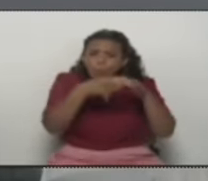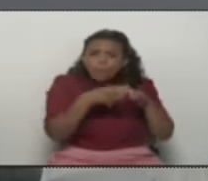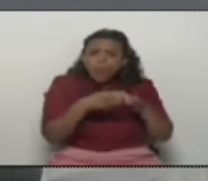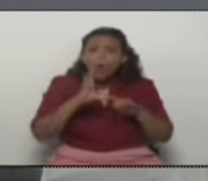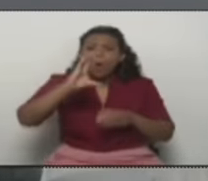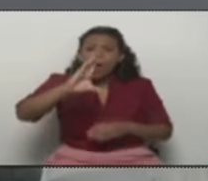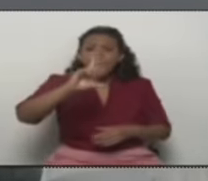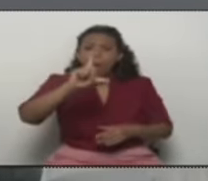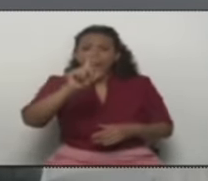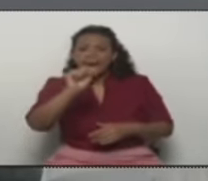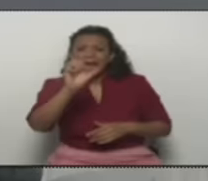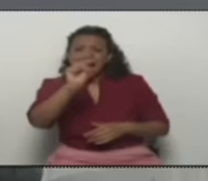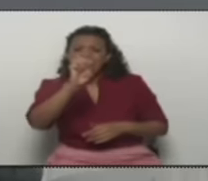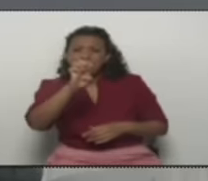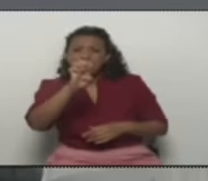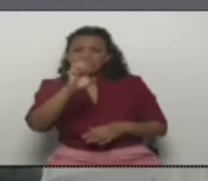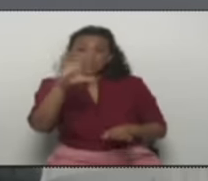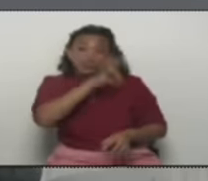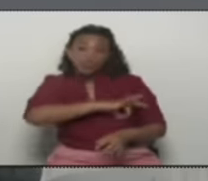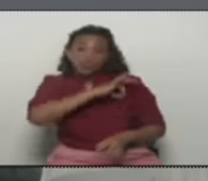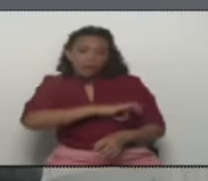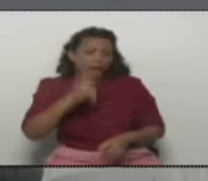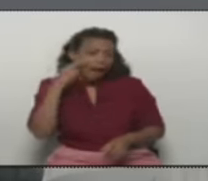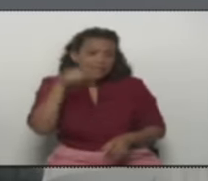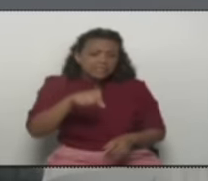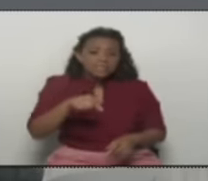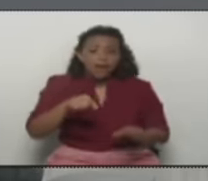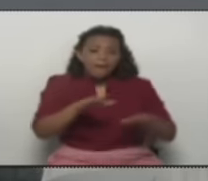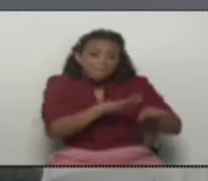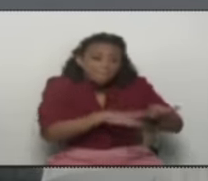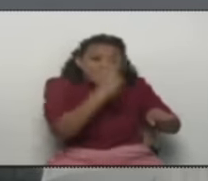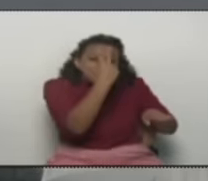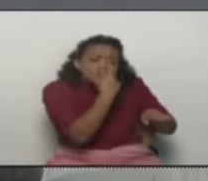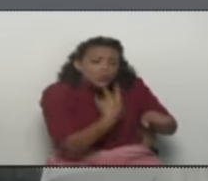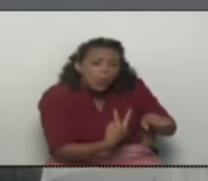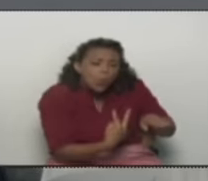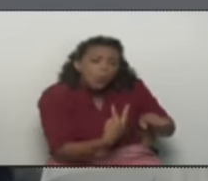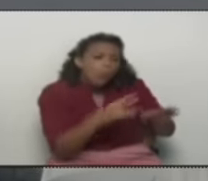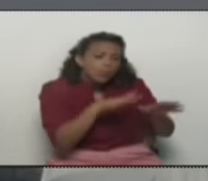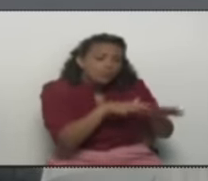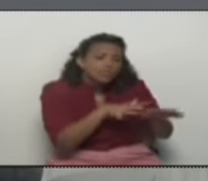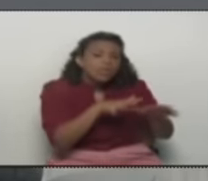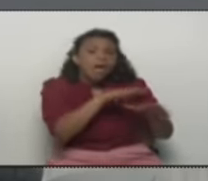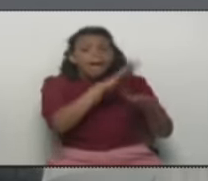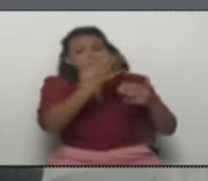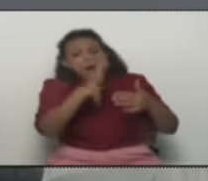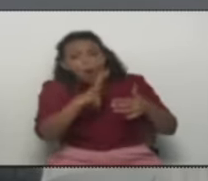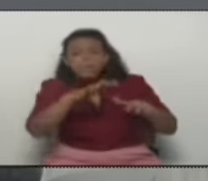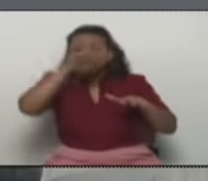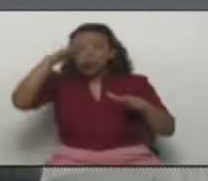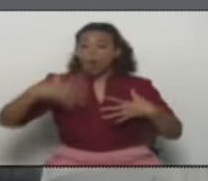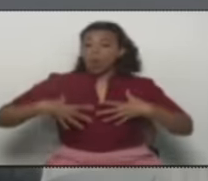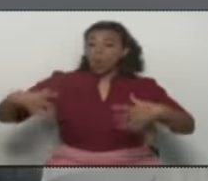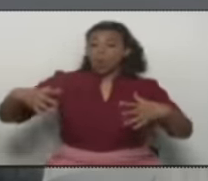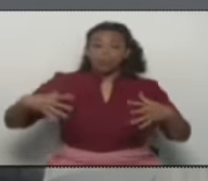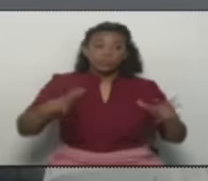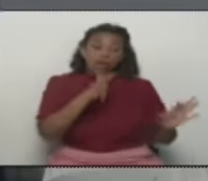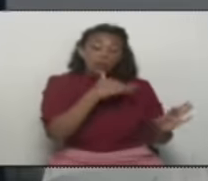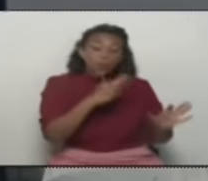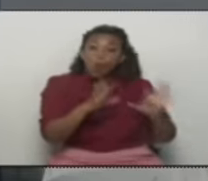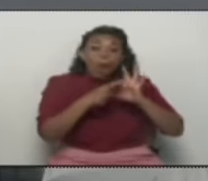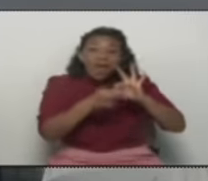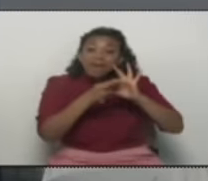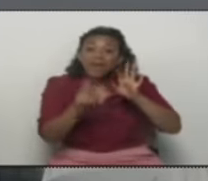los países de América Latina, los historiadores dicen, había un sector que son las clases peligrosas, que no tenían ninguna lealtad con ningún sistema, y